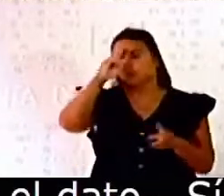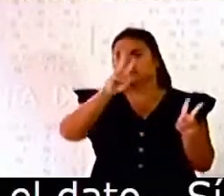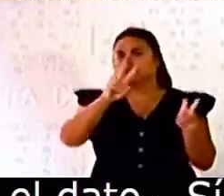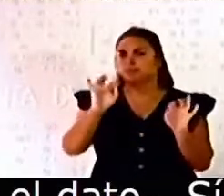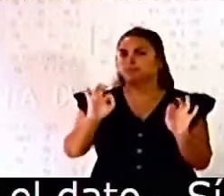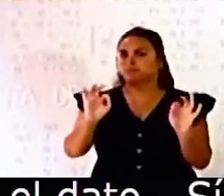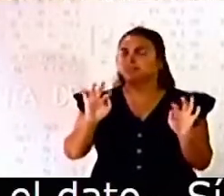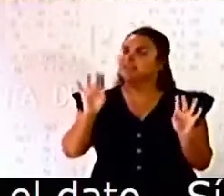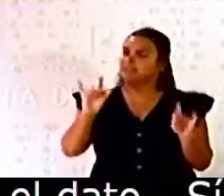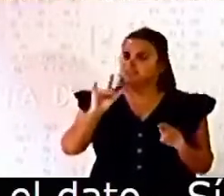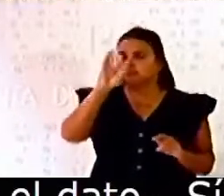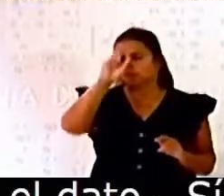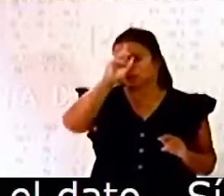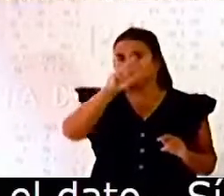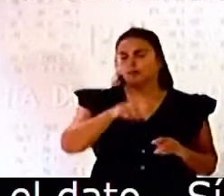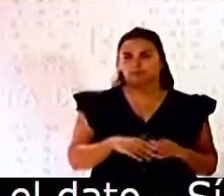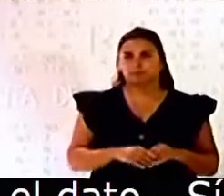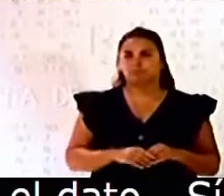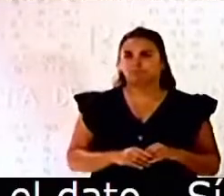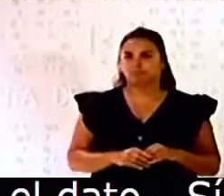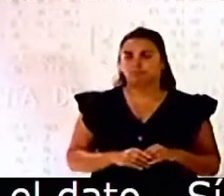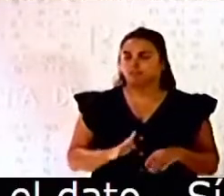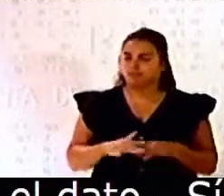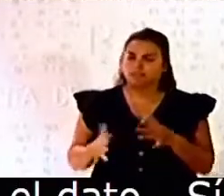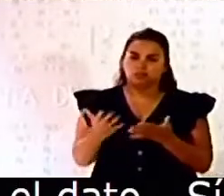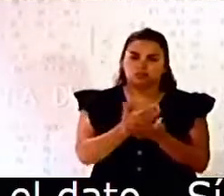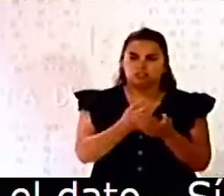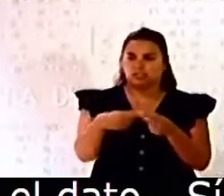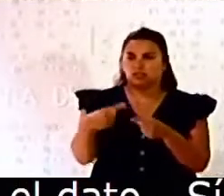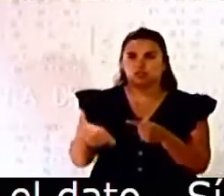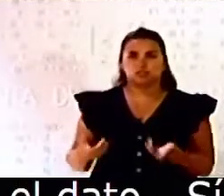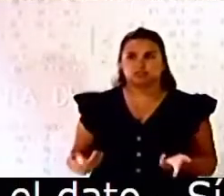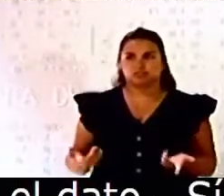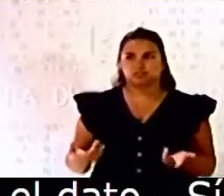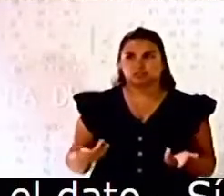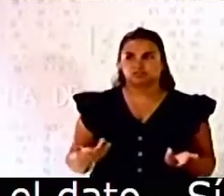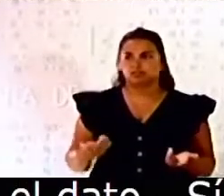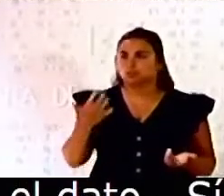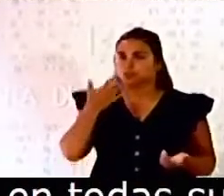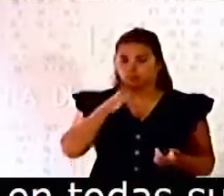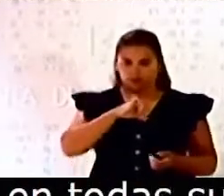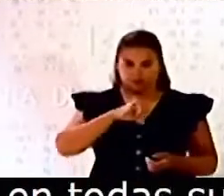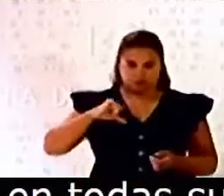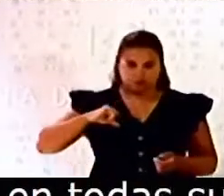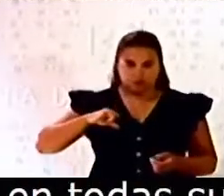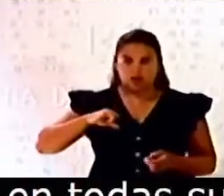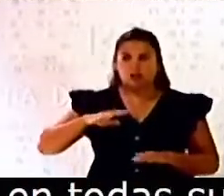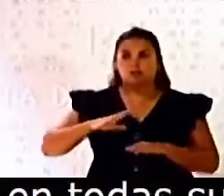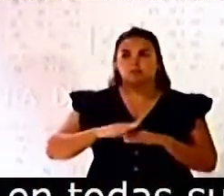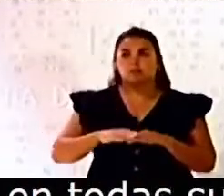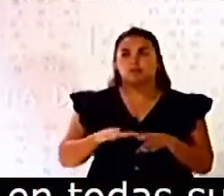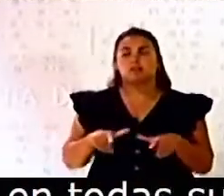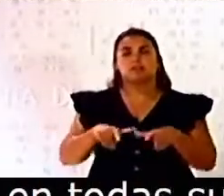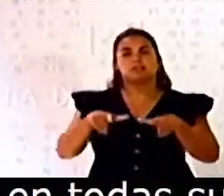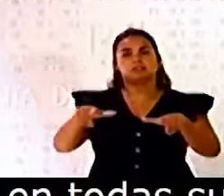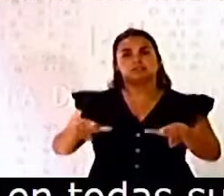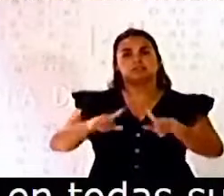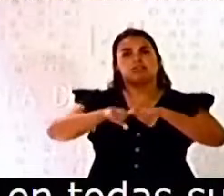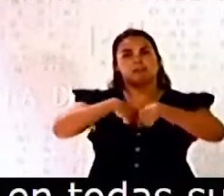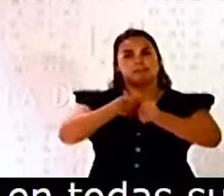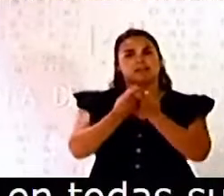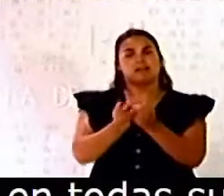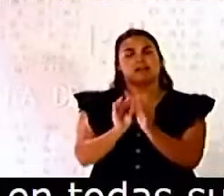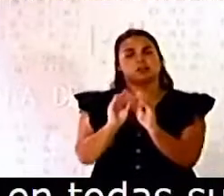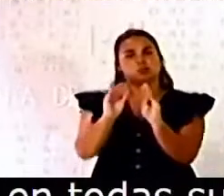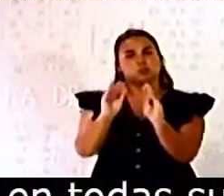Y nos preocupa esta cuestión en todas sus dimensiones. En la dimensión individual de la unidad familiar de la familia extremeña y en